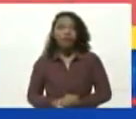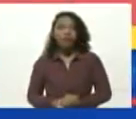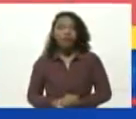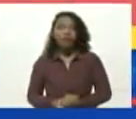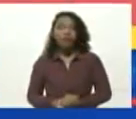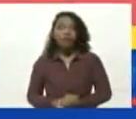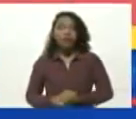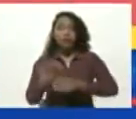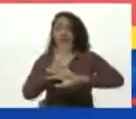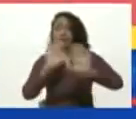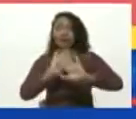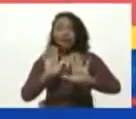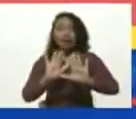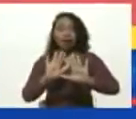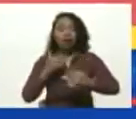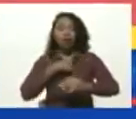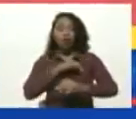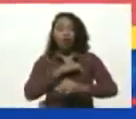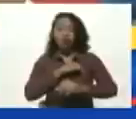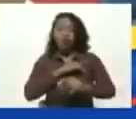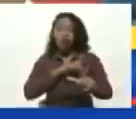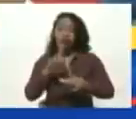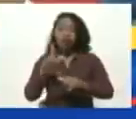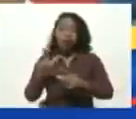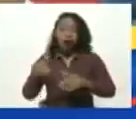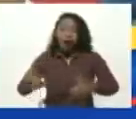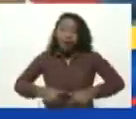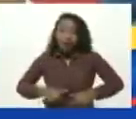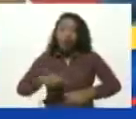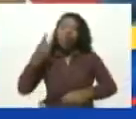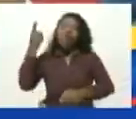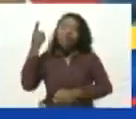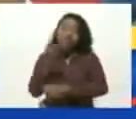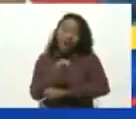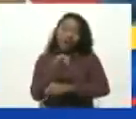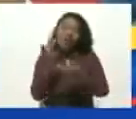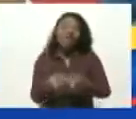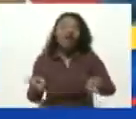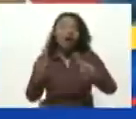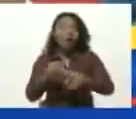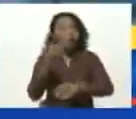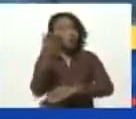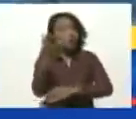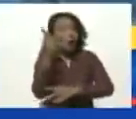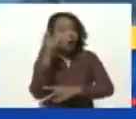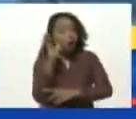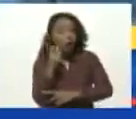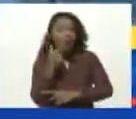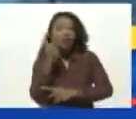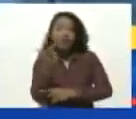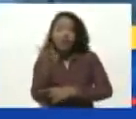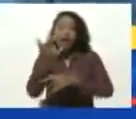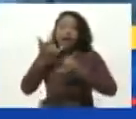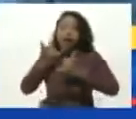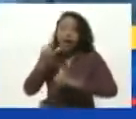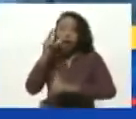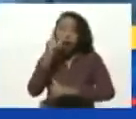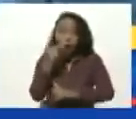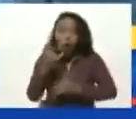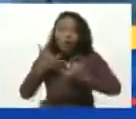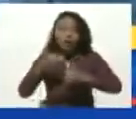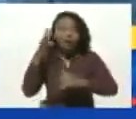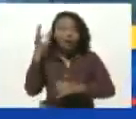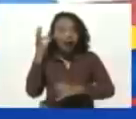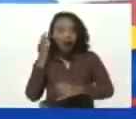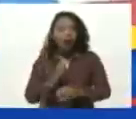Si ya hemos hecho ese esfuerzo, debe valorarlo usted que me escucha y decirle a su hijo, a su hija,